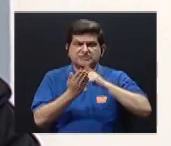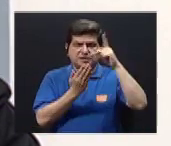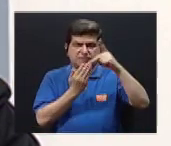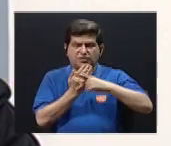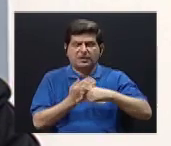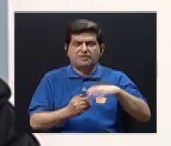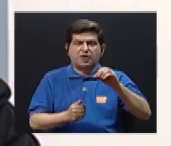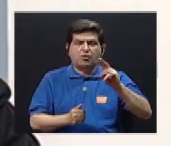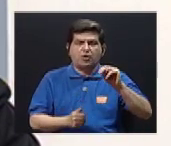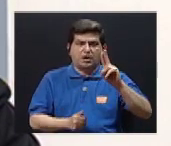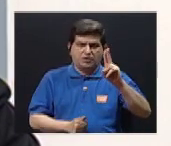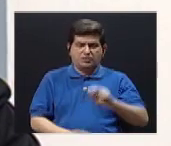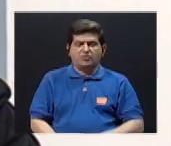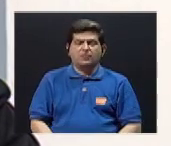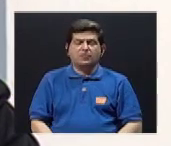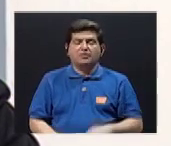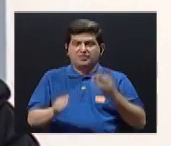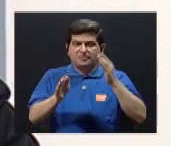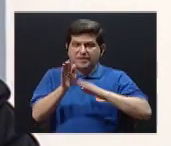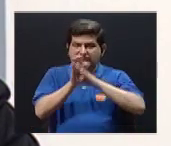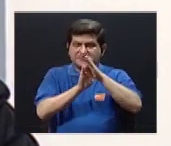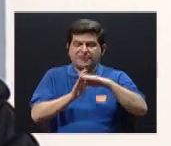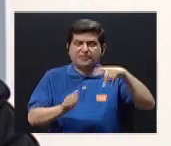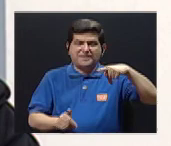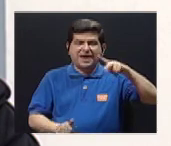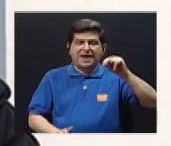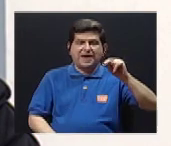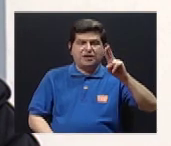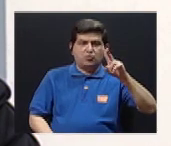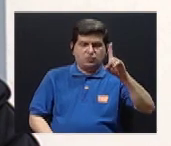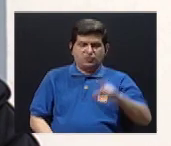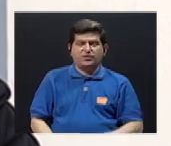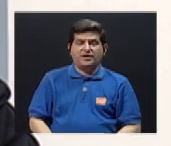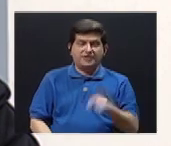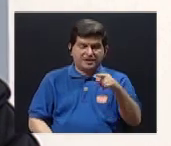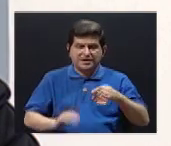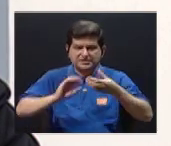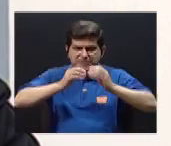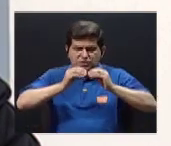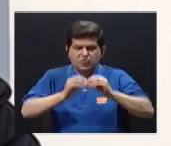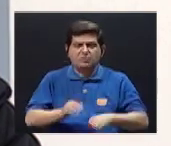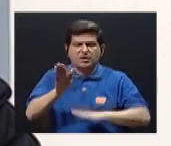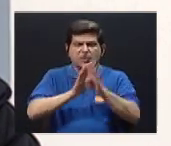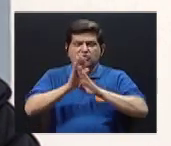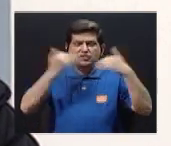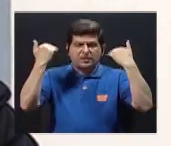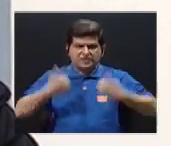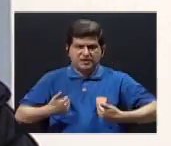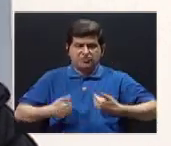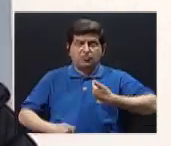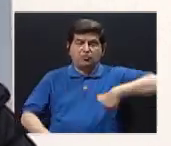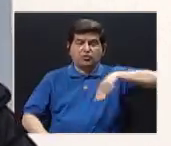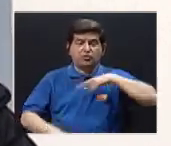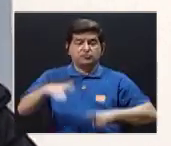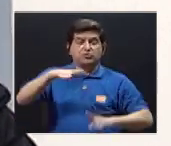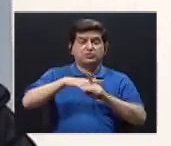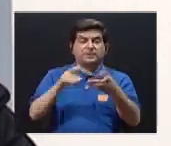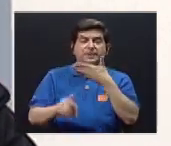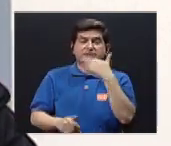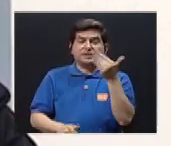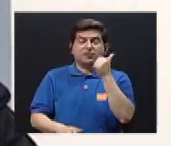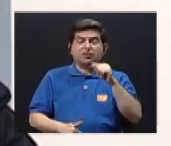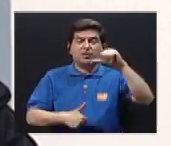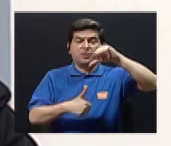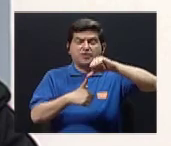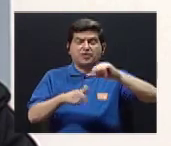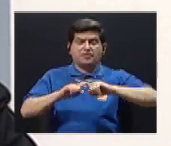Programa de las Naciones Unidas para el Desarrollo, el PNUD, que calcula el índice de desarrollo humano, que si bien siempre salimos como los mejores de